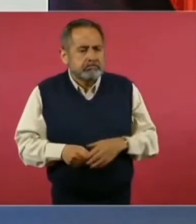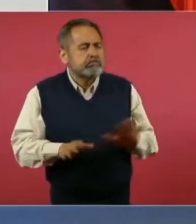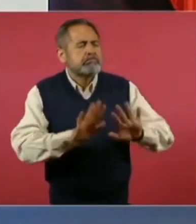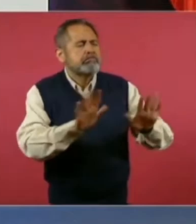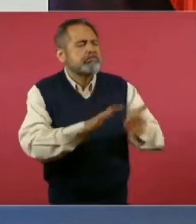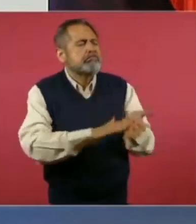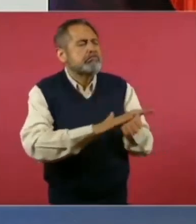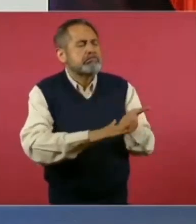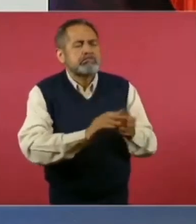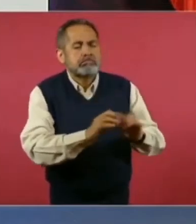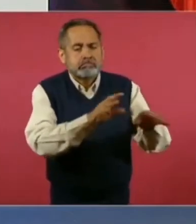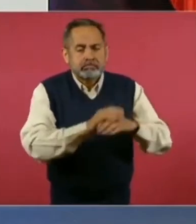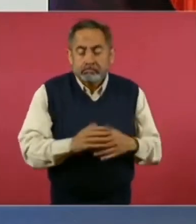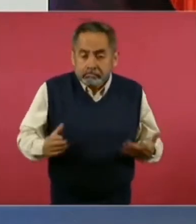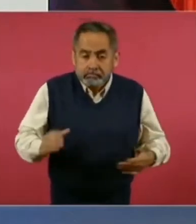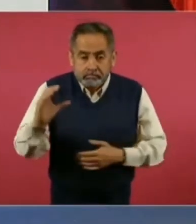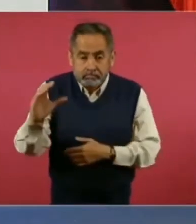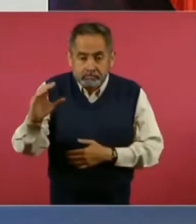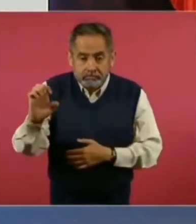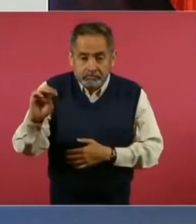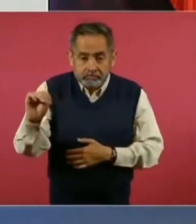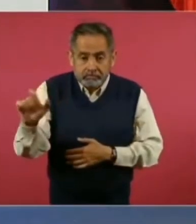condonación. Cemex,